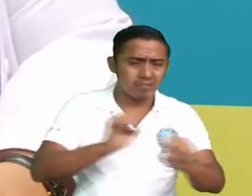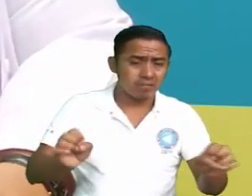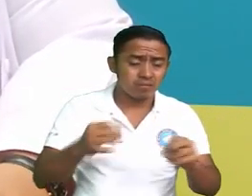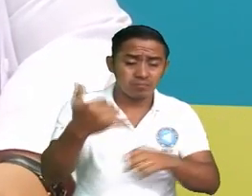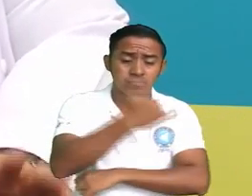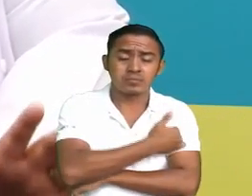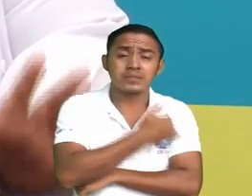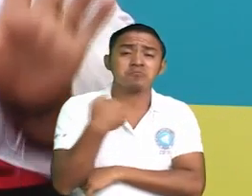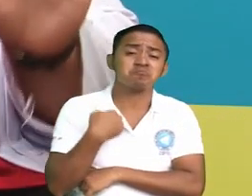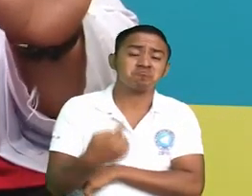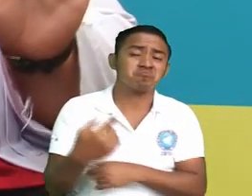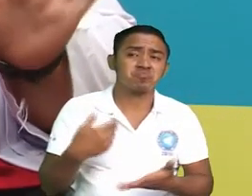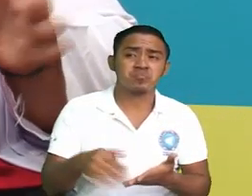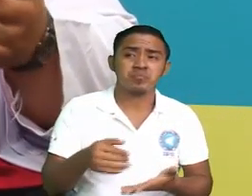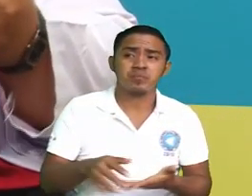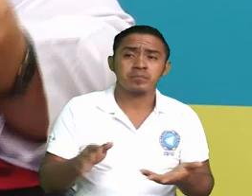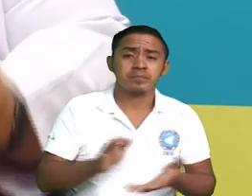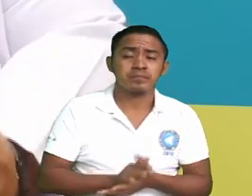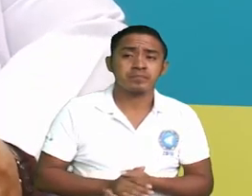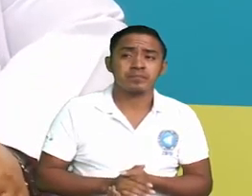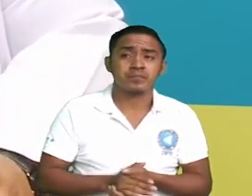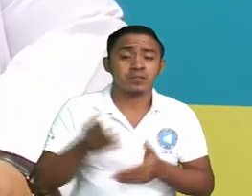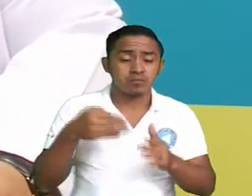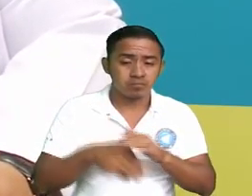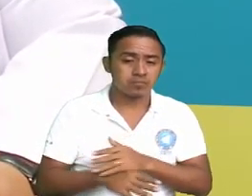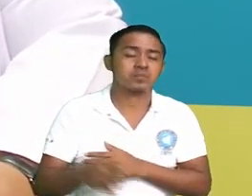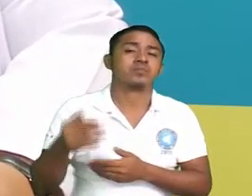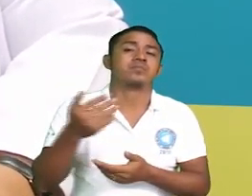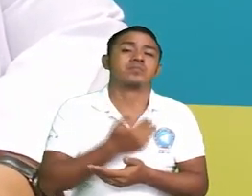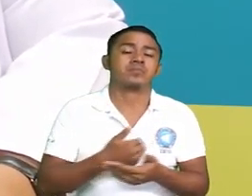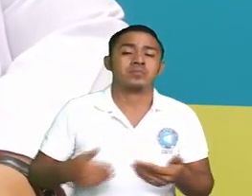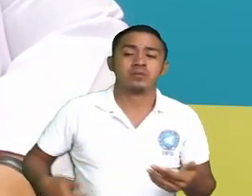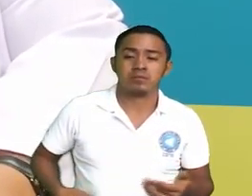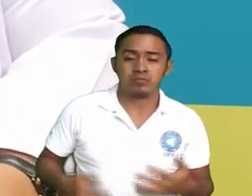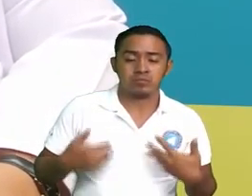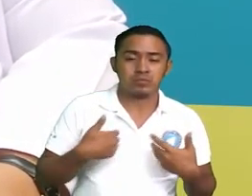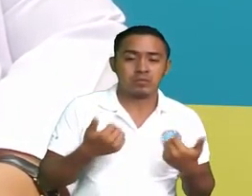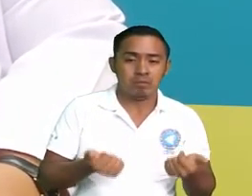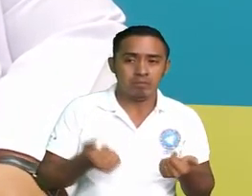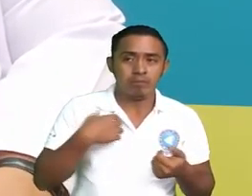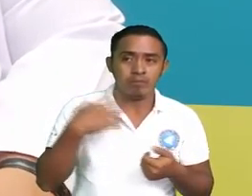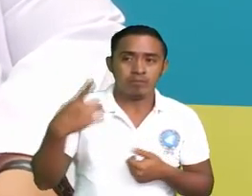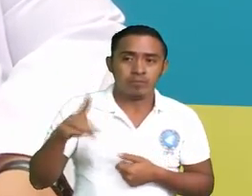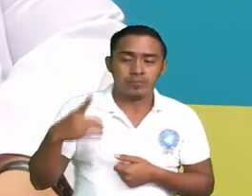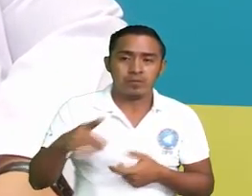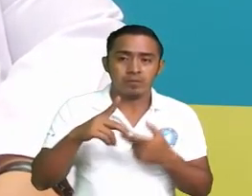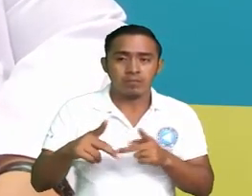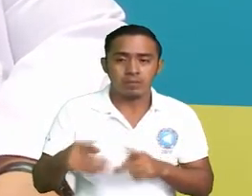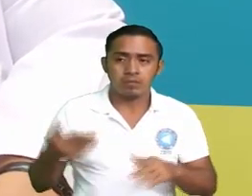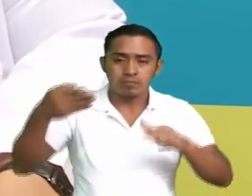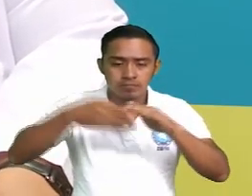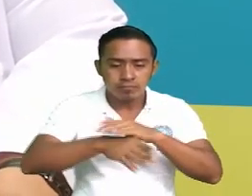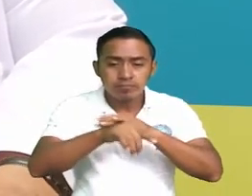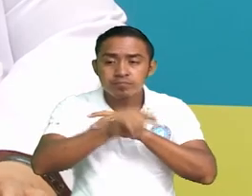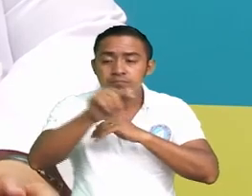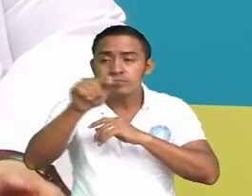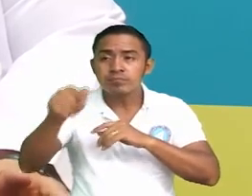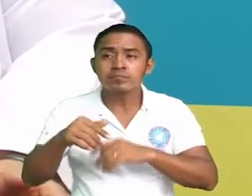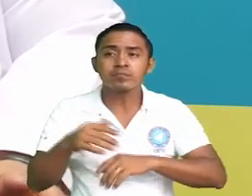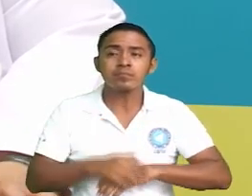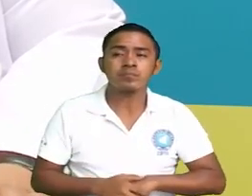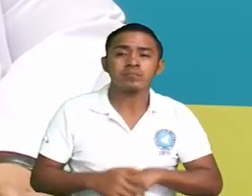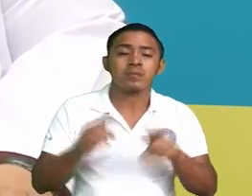y solo está en llegar a la unidad, acudir, ¿verdad?, al derecho que tenemos como ciudadanos a aplicarnos nuestra vacuna